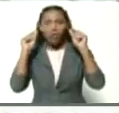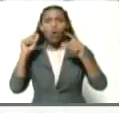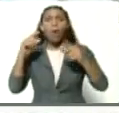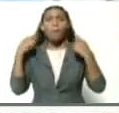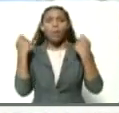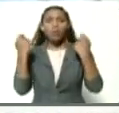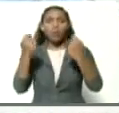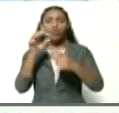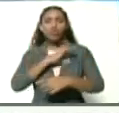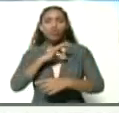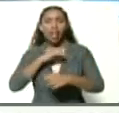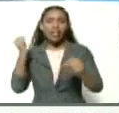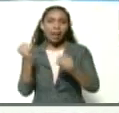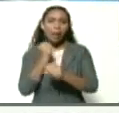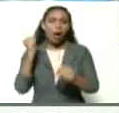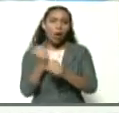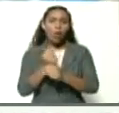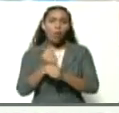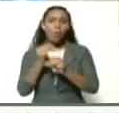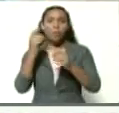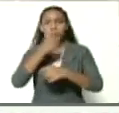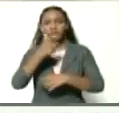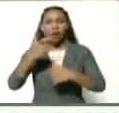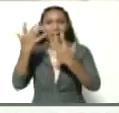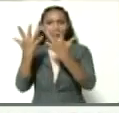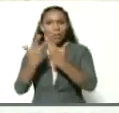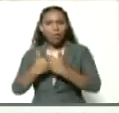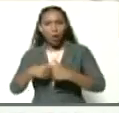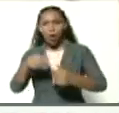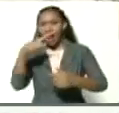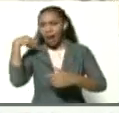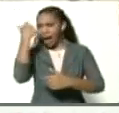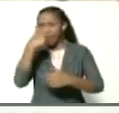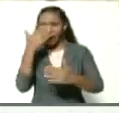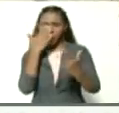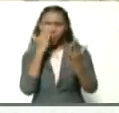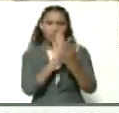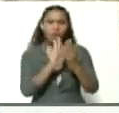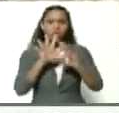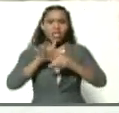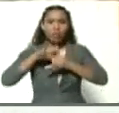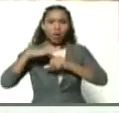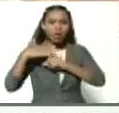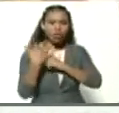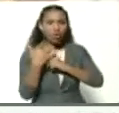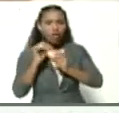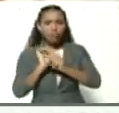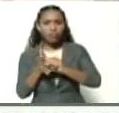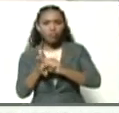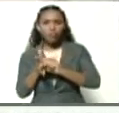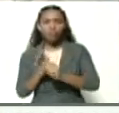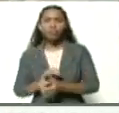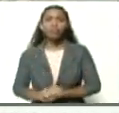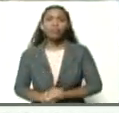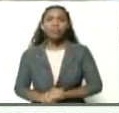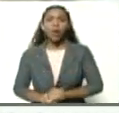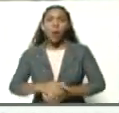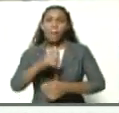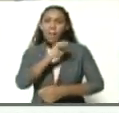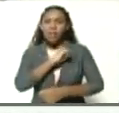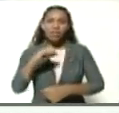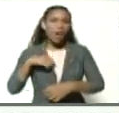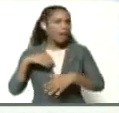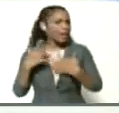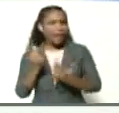sociales, obreros, personal administrativo, dando la cara ante la situación de la COVID-19. Un personal